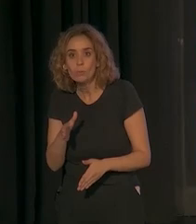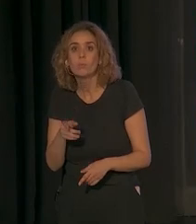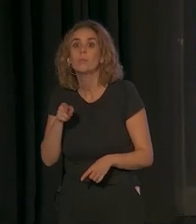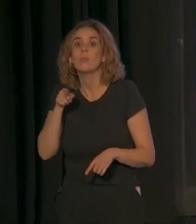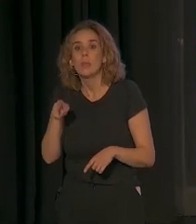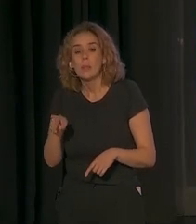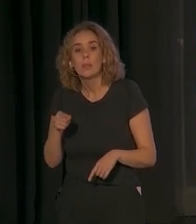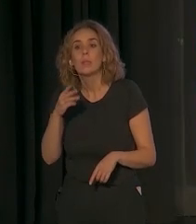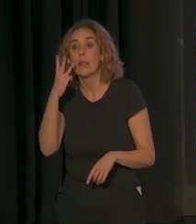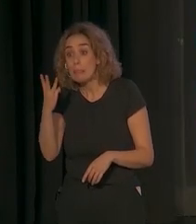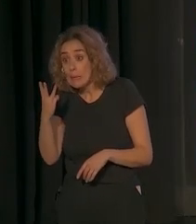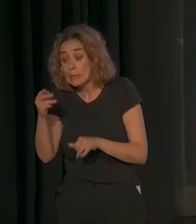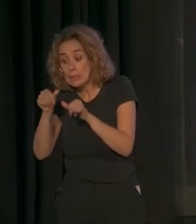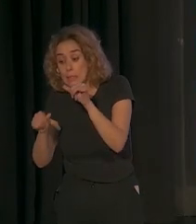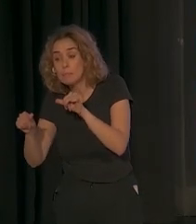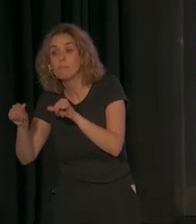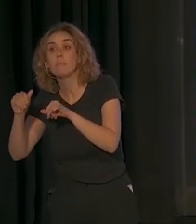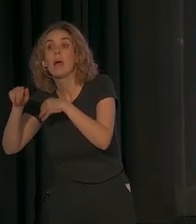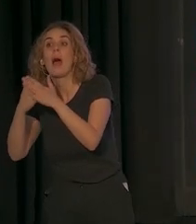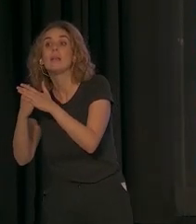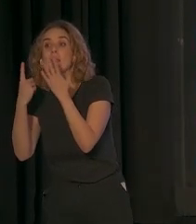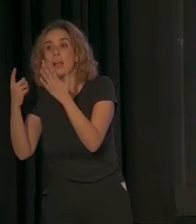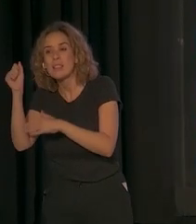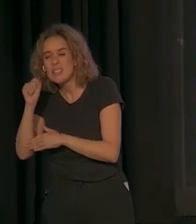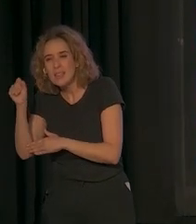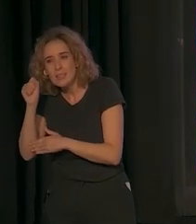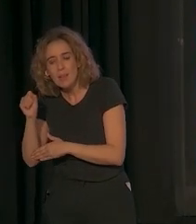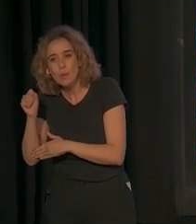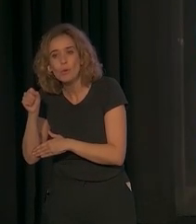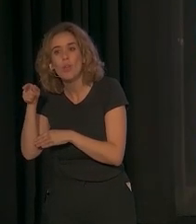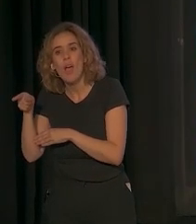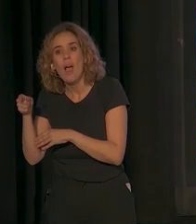why from 0 to 3 and afterwards from 3 to 6?